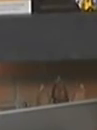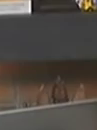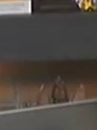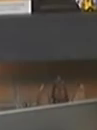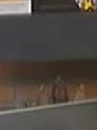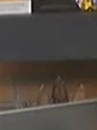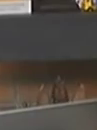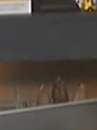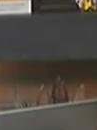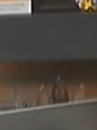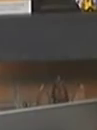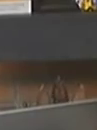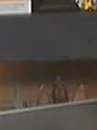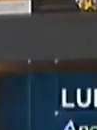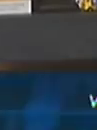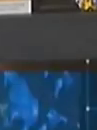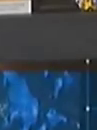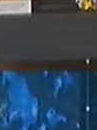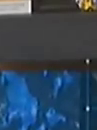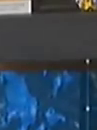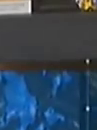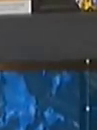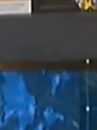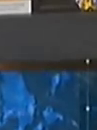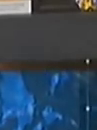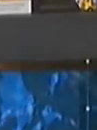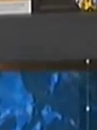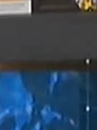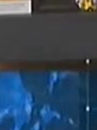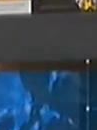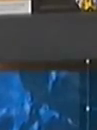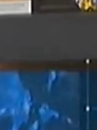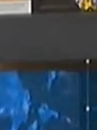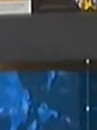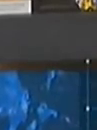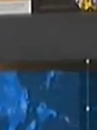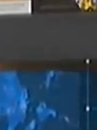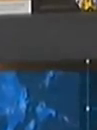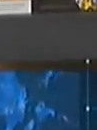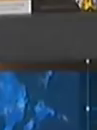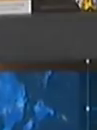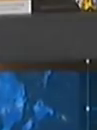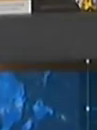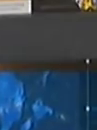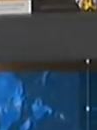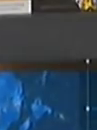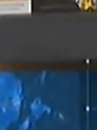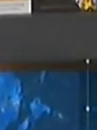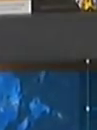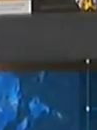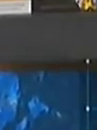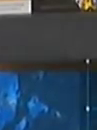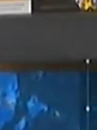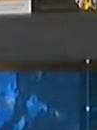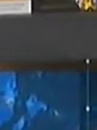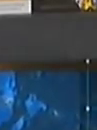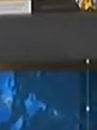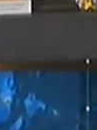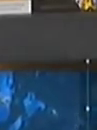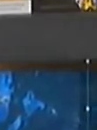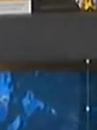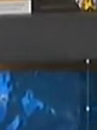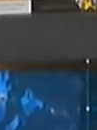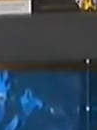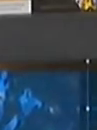pues independientemente de lo que vemos en las conferencias, que como tú ya has platicado el día de hoy, pues hay mensajes en el mejor de los